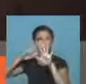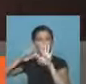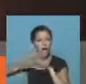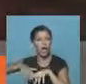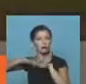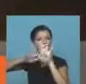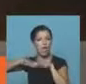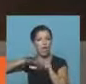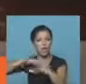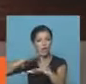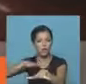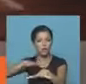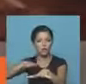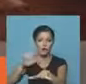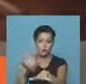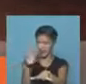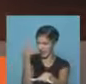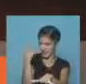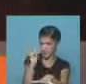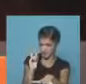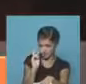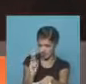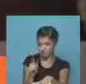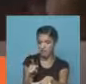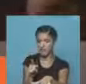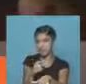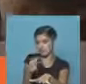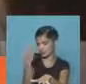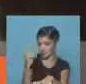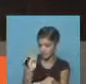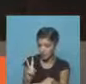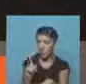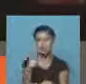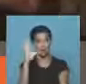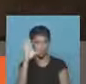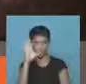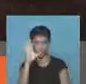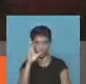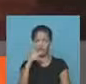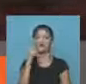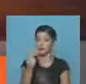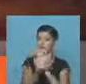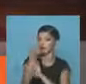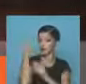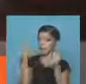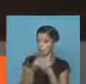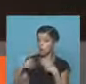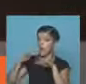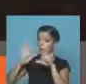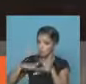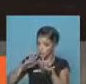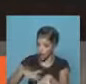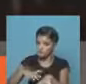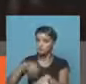marcha como las que hemos visto en los últimos días, porque recordemos que en los últimos días hubo marcha, marcha sobre todo